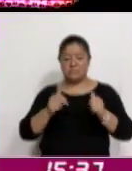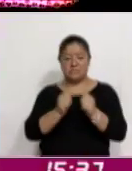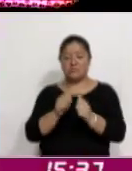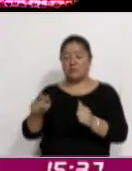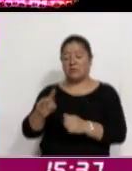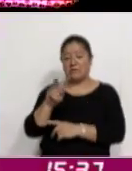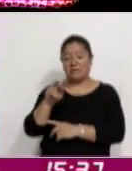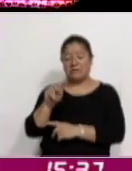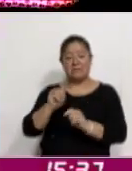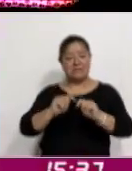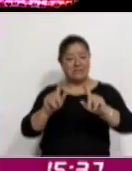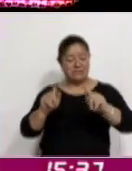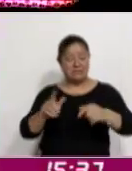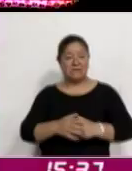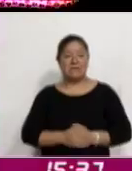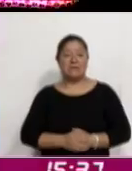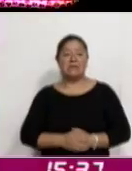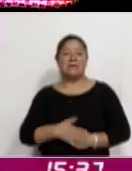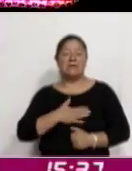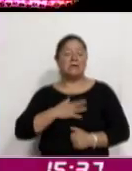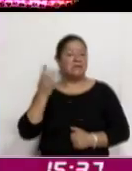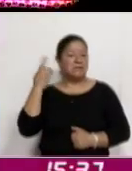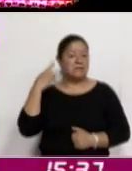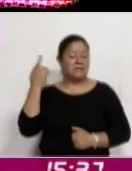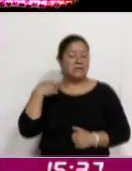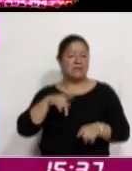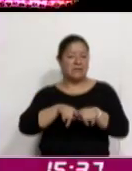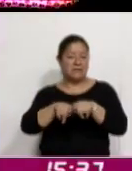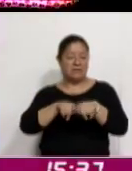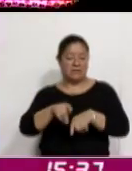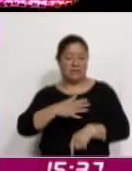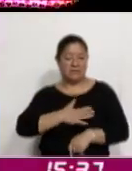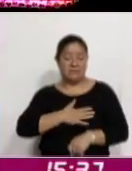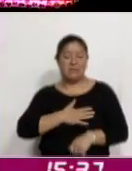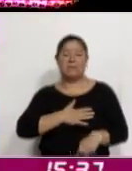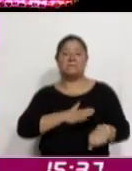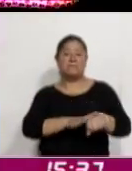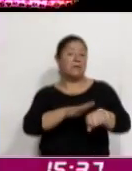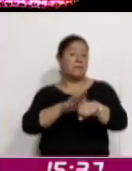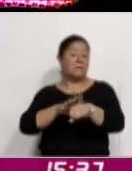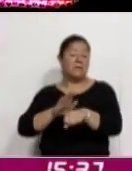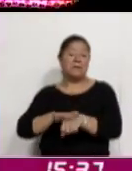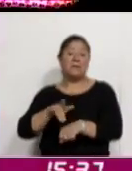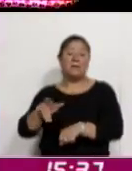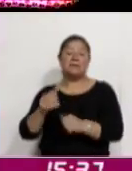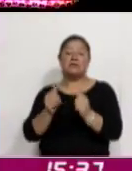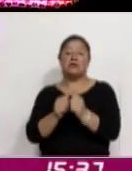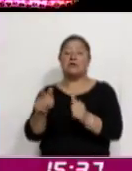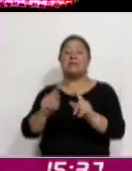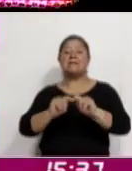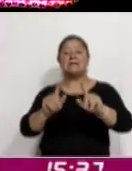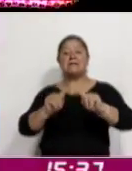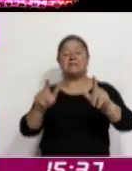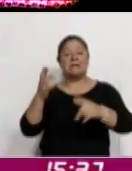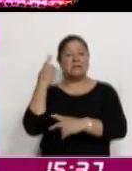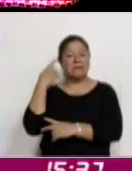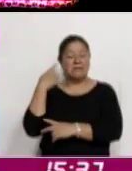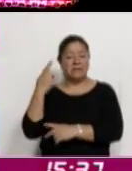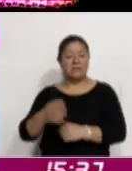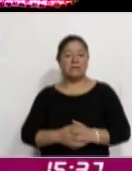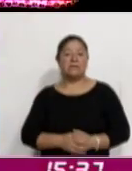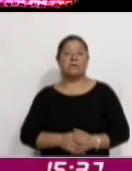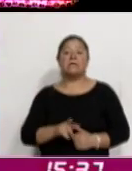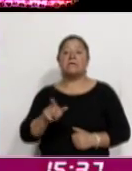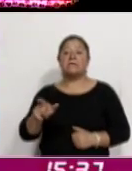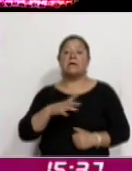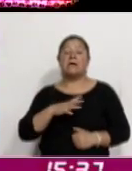de Tlaxcala y nuestras radiodifusoras hermanas, y sobre todo a través de Tlaxcala, Radio Tlaxcala, una